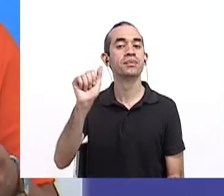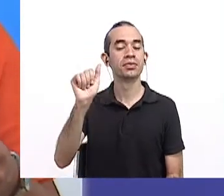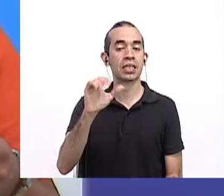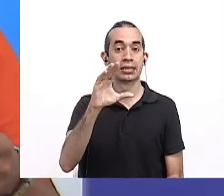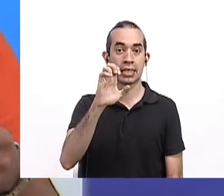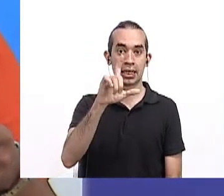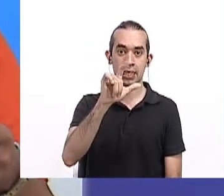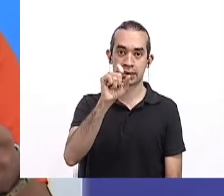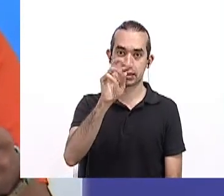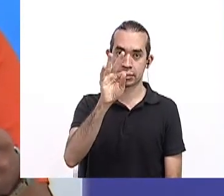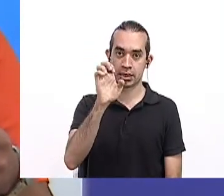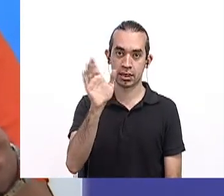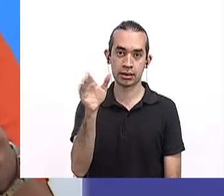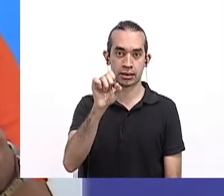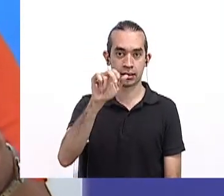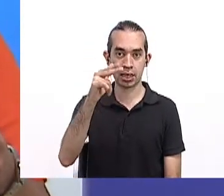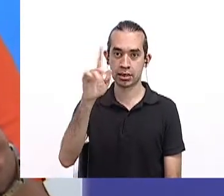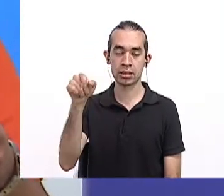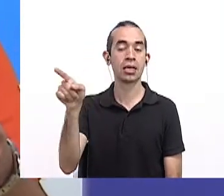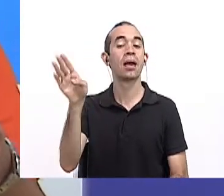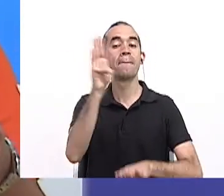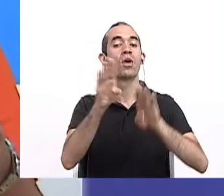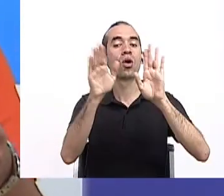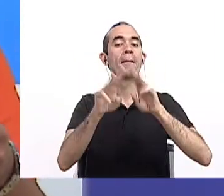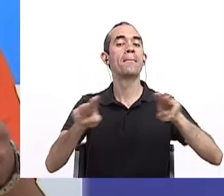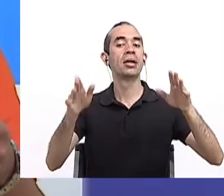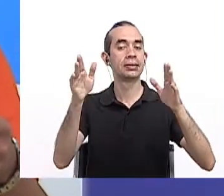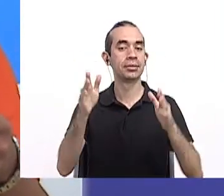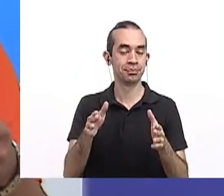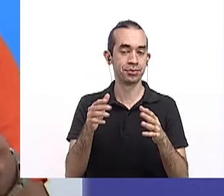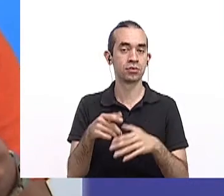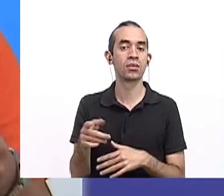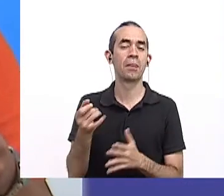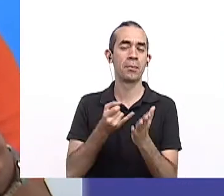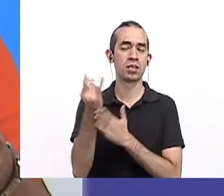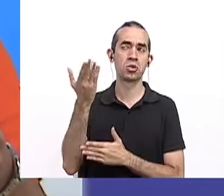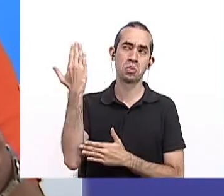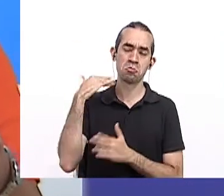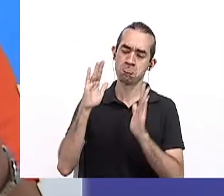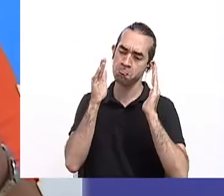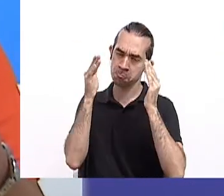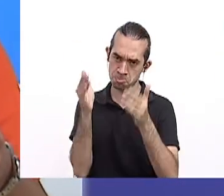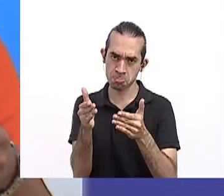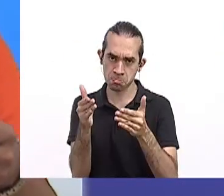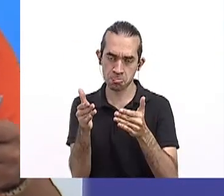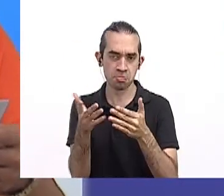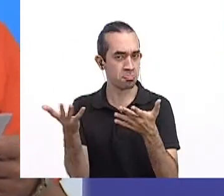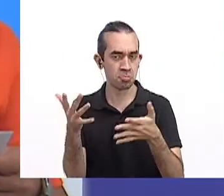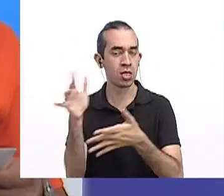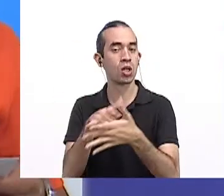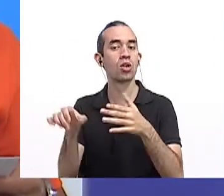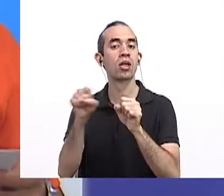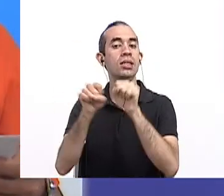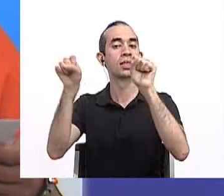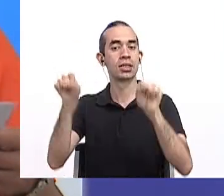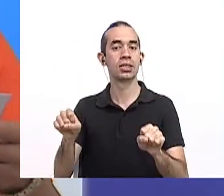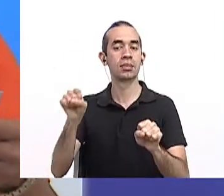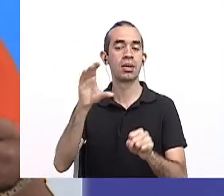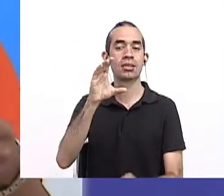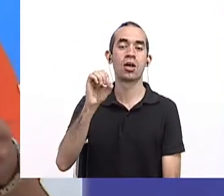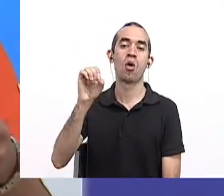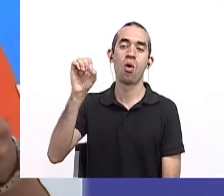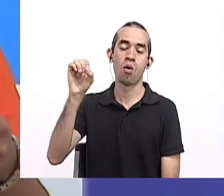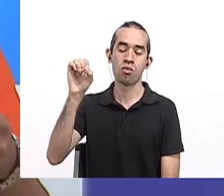celeste es bióloga marina y su investigación en los últimos años se ha enfocado a estudiar el sistema de carbonatos en